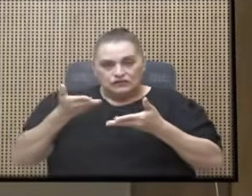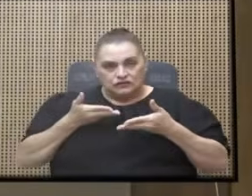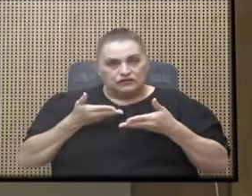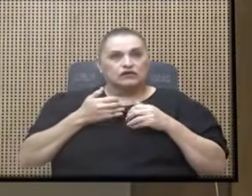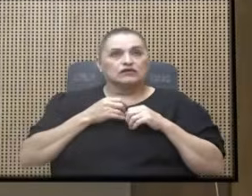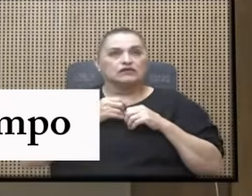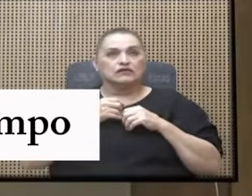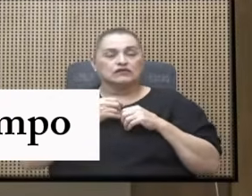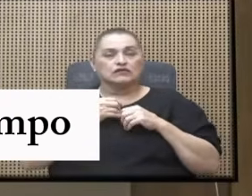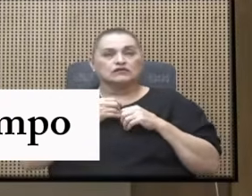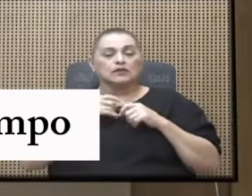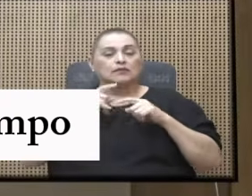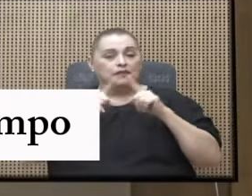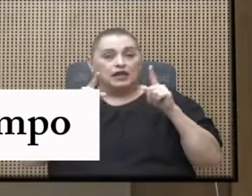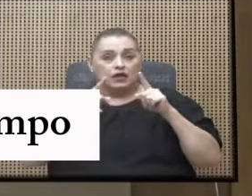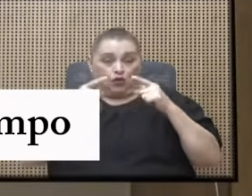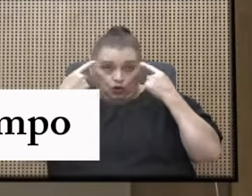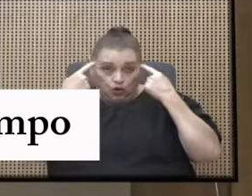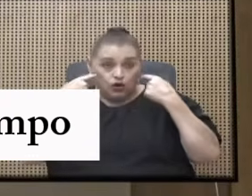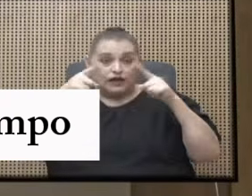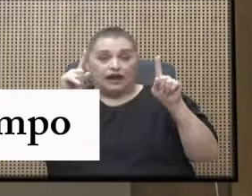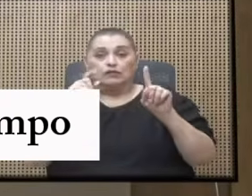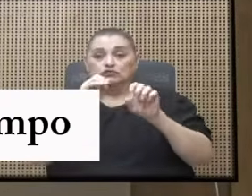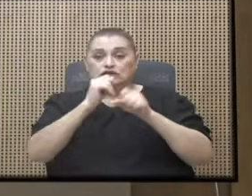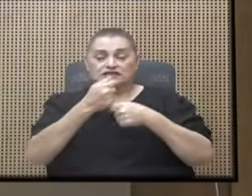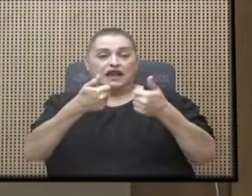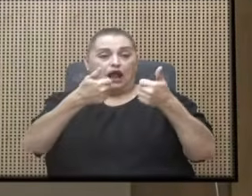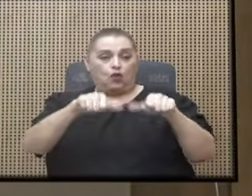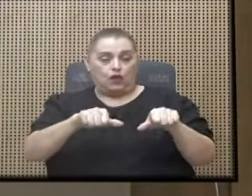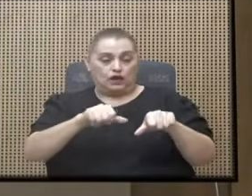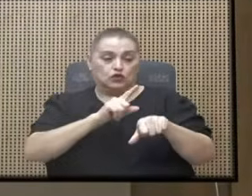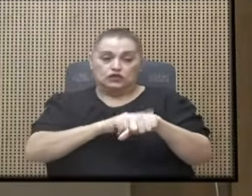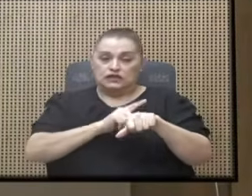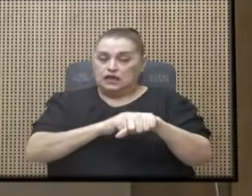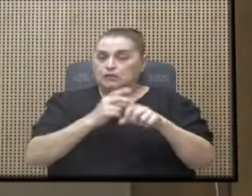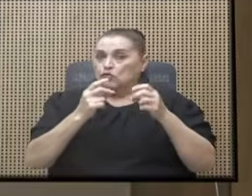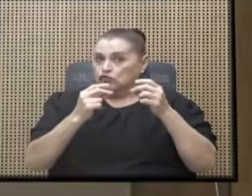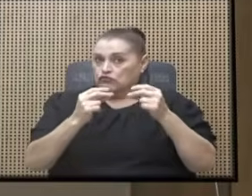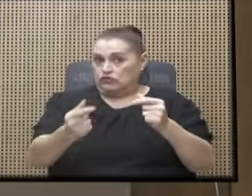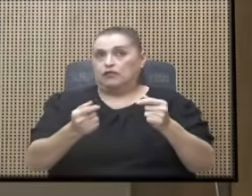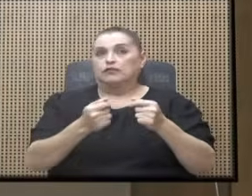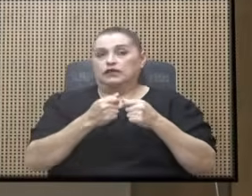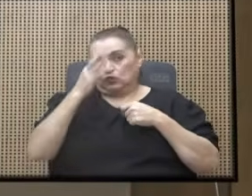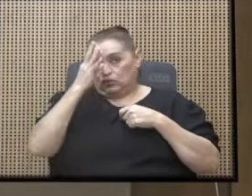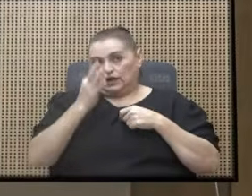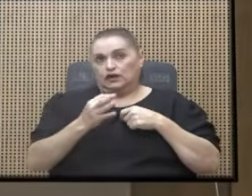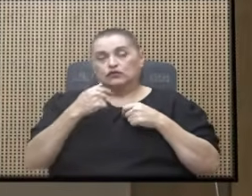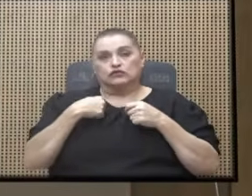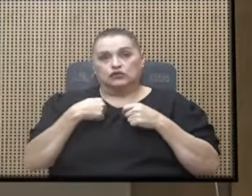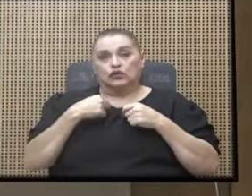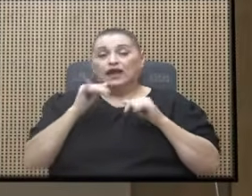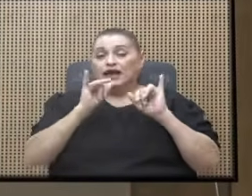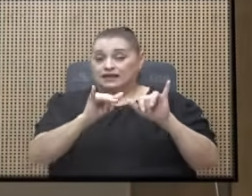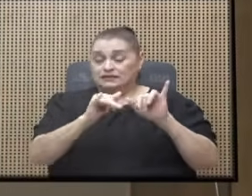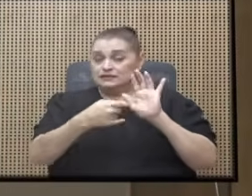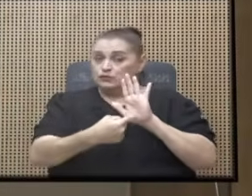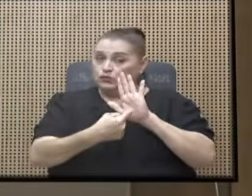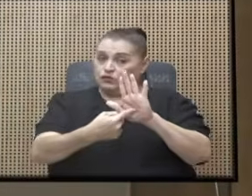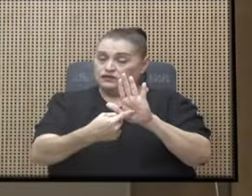embargo, logramos construir ese acuerdo en un tiempo bastante rápido, creo yo. Y esa es una señal